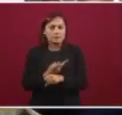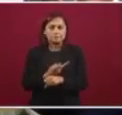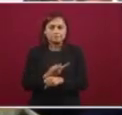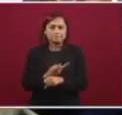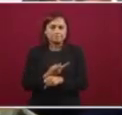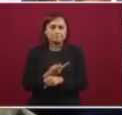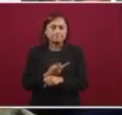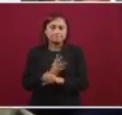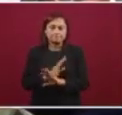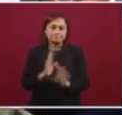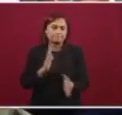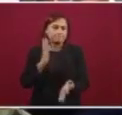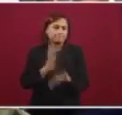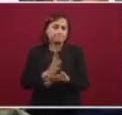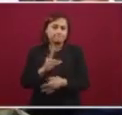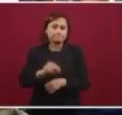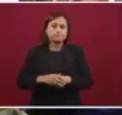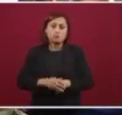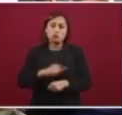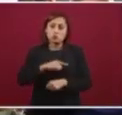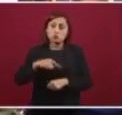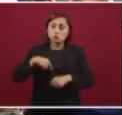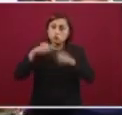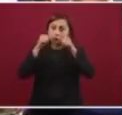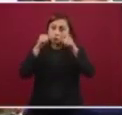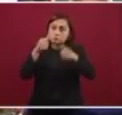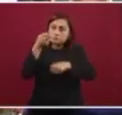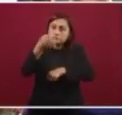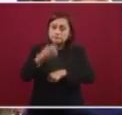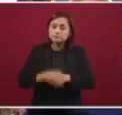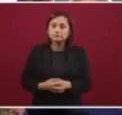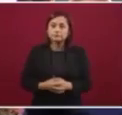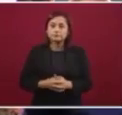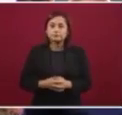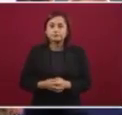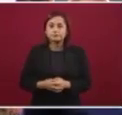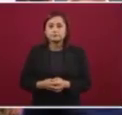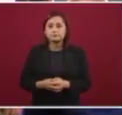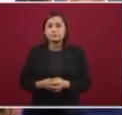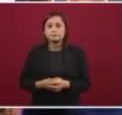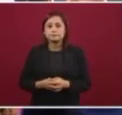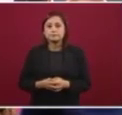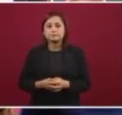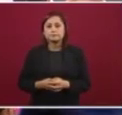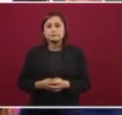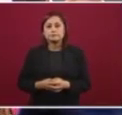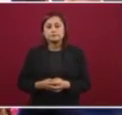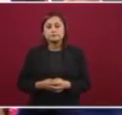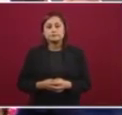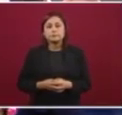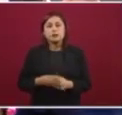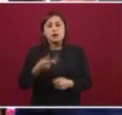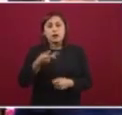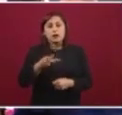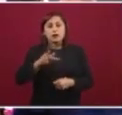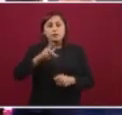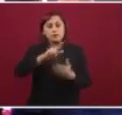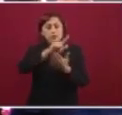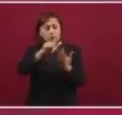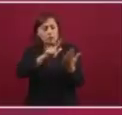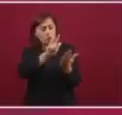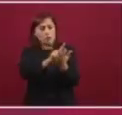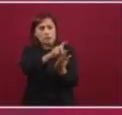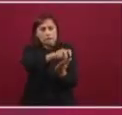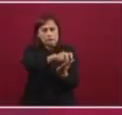Eso es lo que estamos atendiendo. Pero no podemos modificar las leyes, o